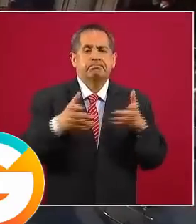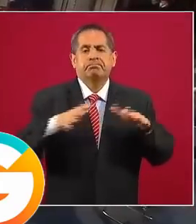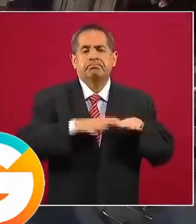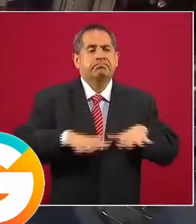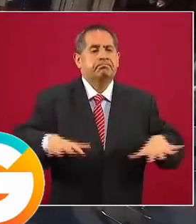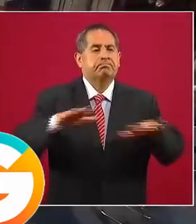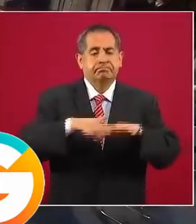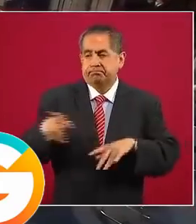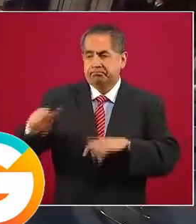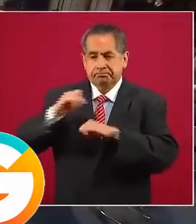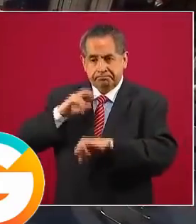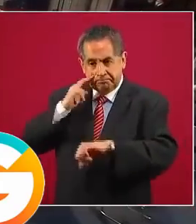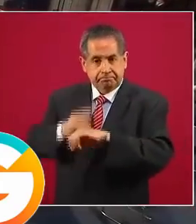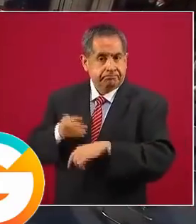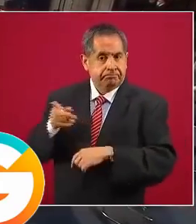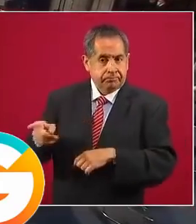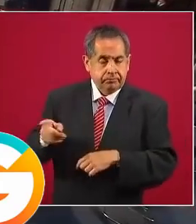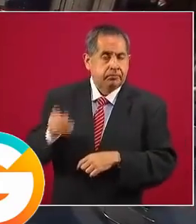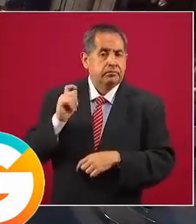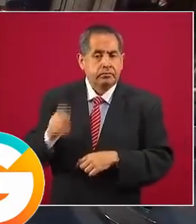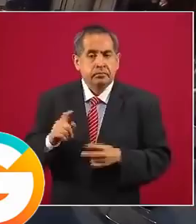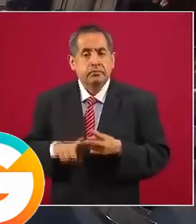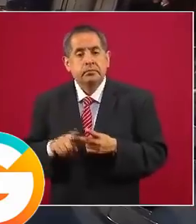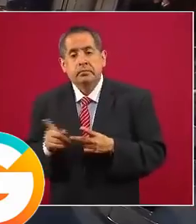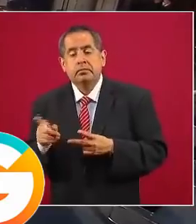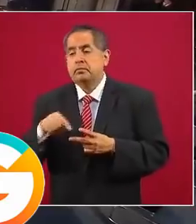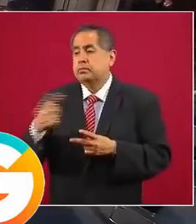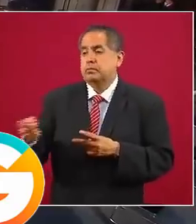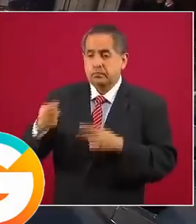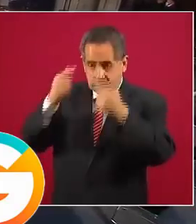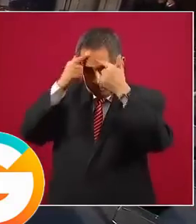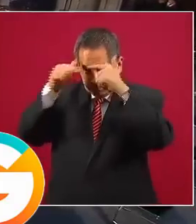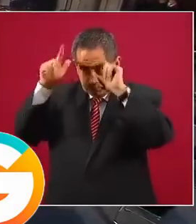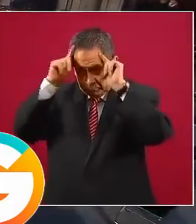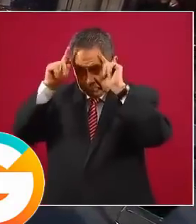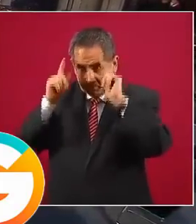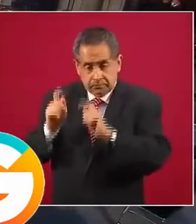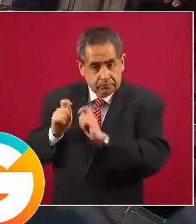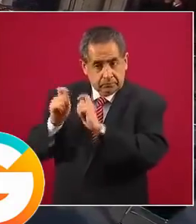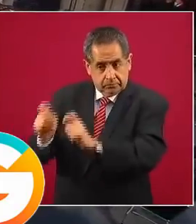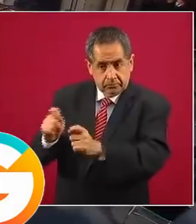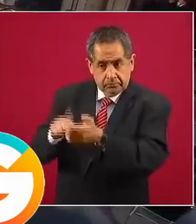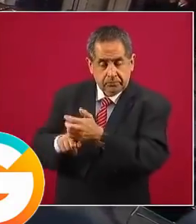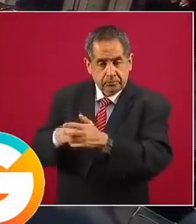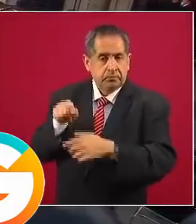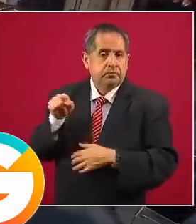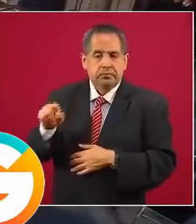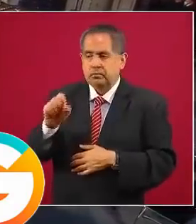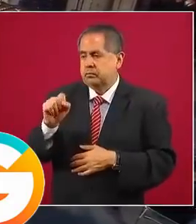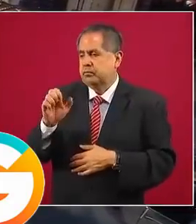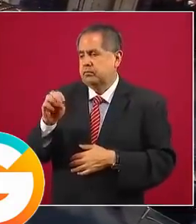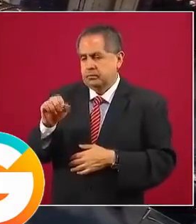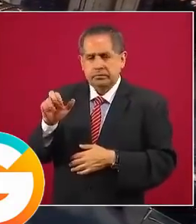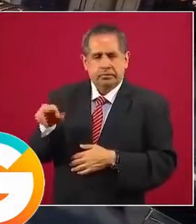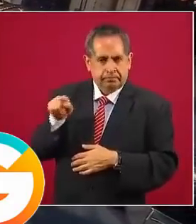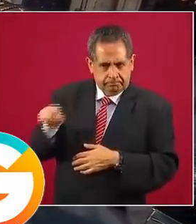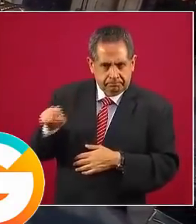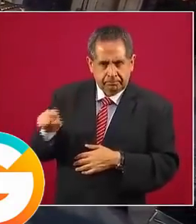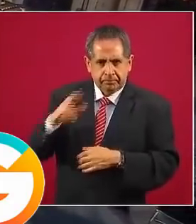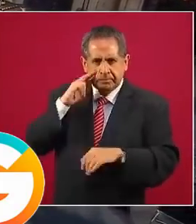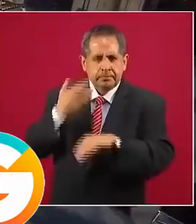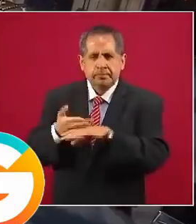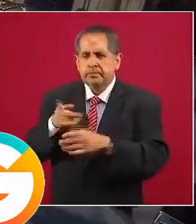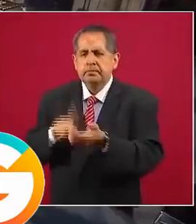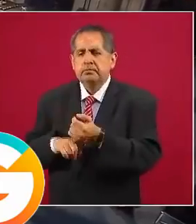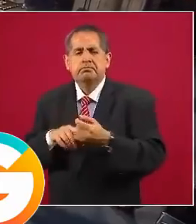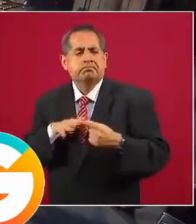y que la Secretaría de Marina se ocupe